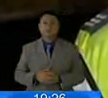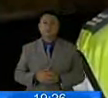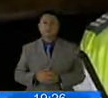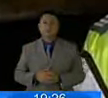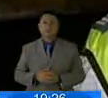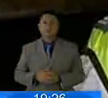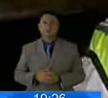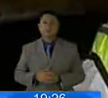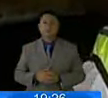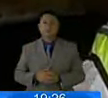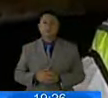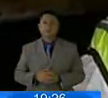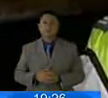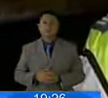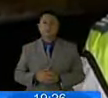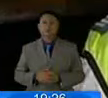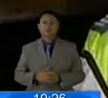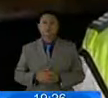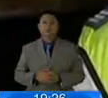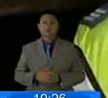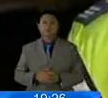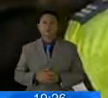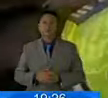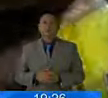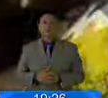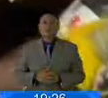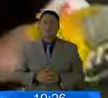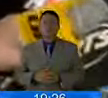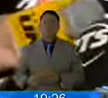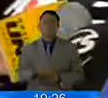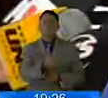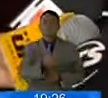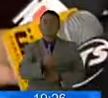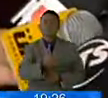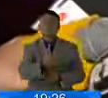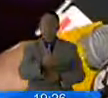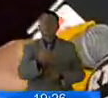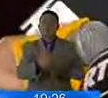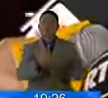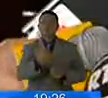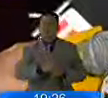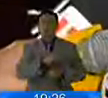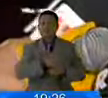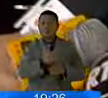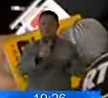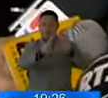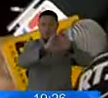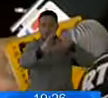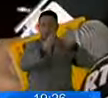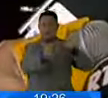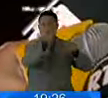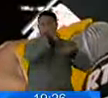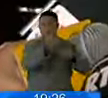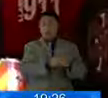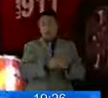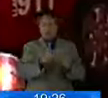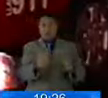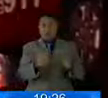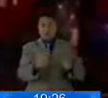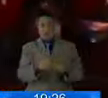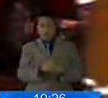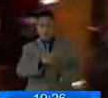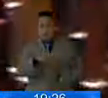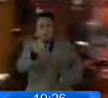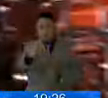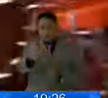venido descargado, ¿verdad? El contenedor en sí. Al arribar a las unidades se encontraron con dos personas que estaban atrapadas,